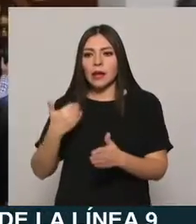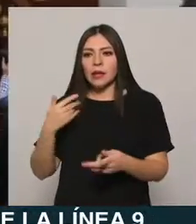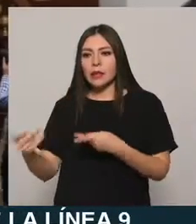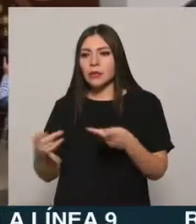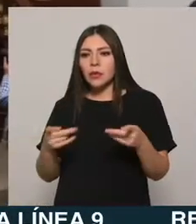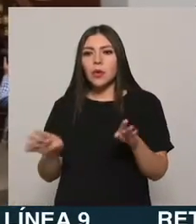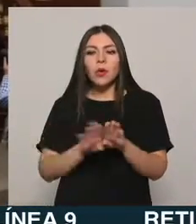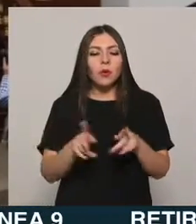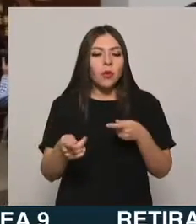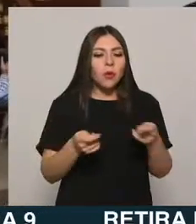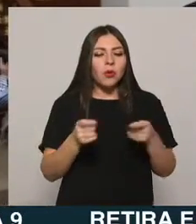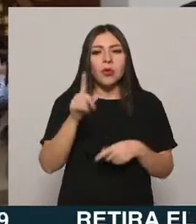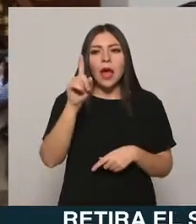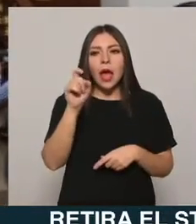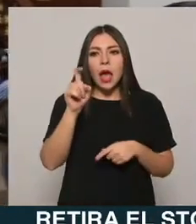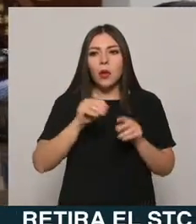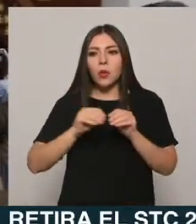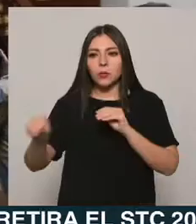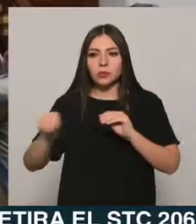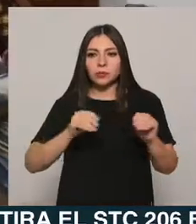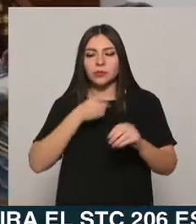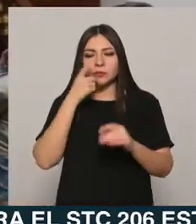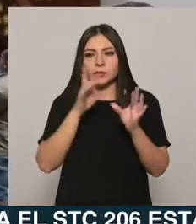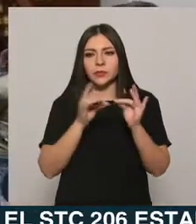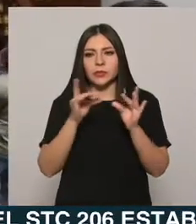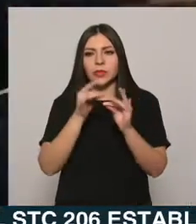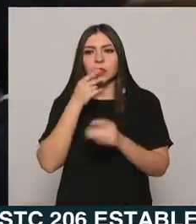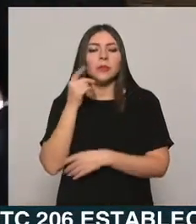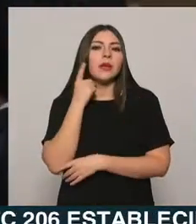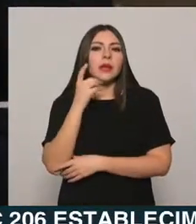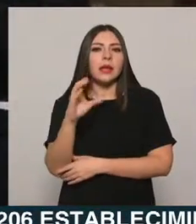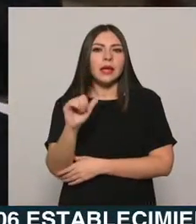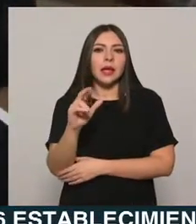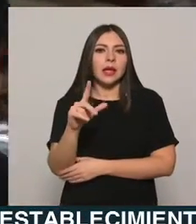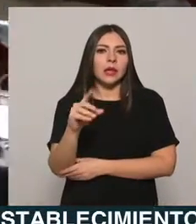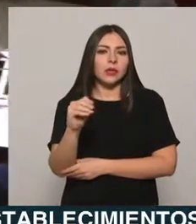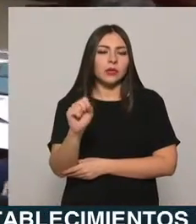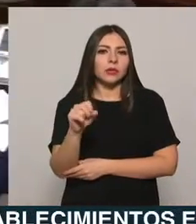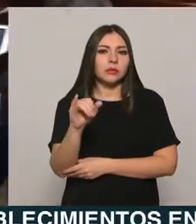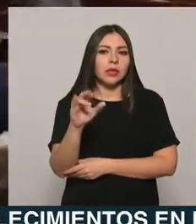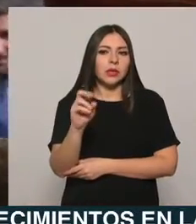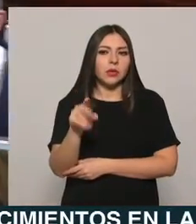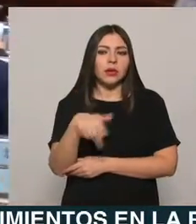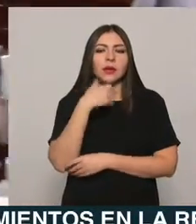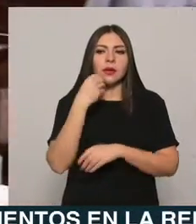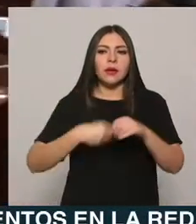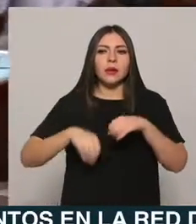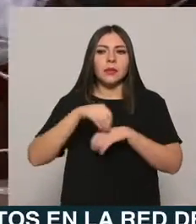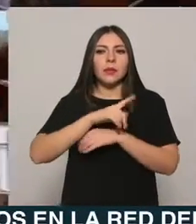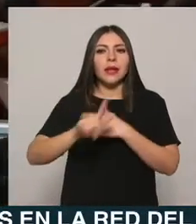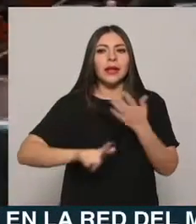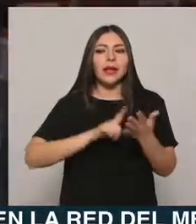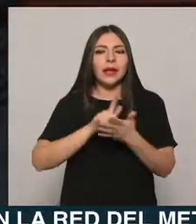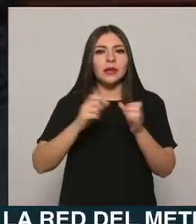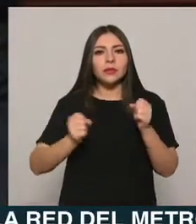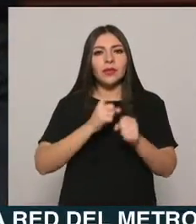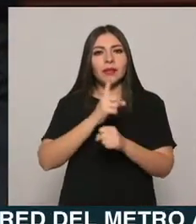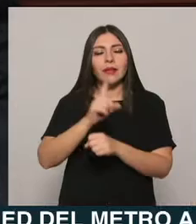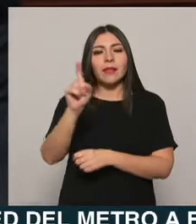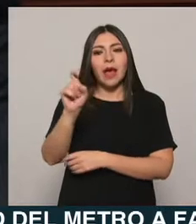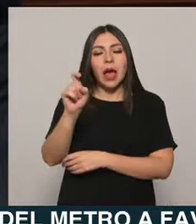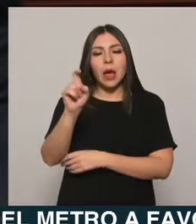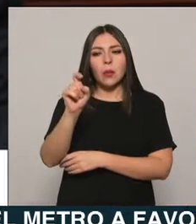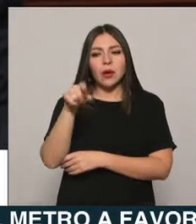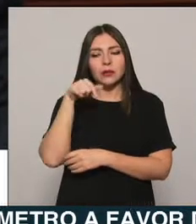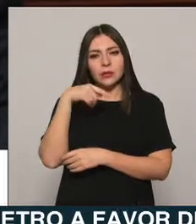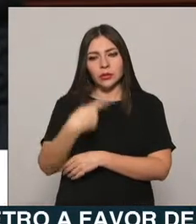líquido, señaló el diputado Carlos Hernández Mirón al presentar la iniciativa por la que se crea la Ley de Seguridad Hídrica de la Ciudad de México. De